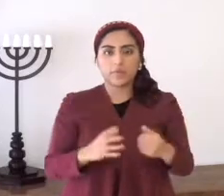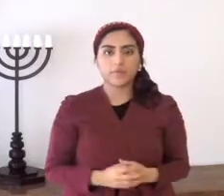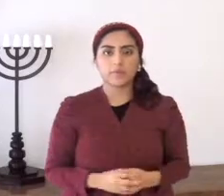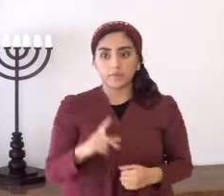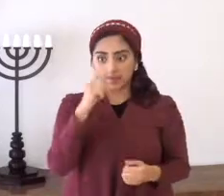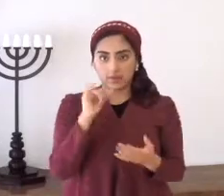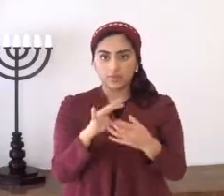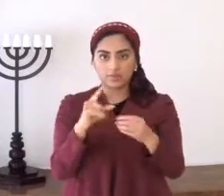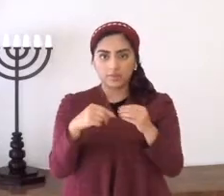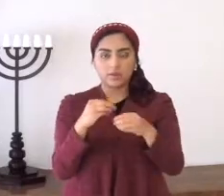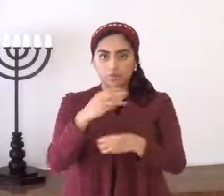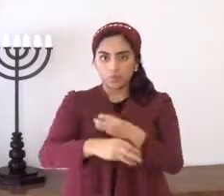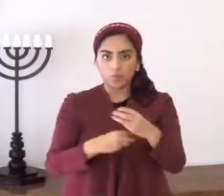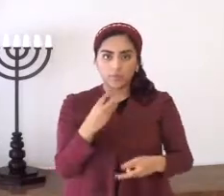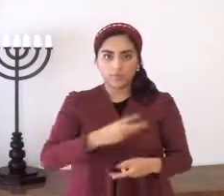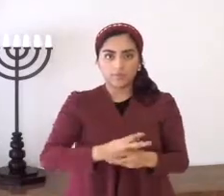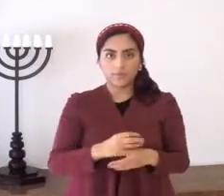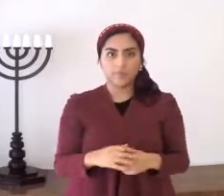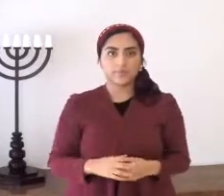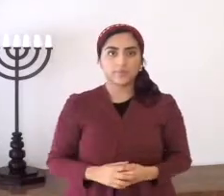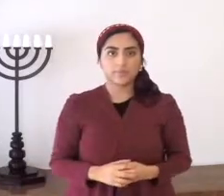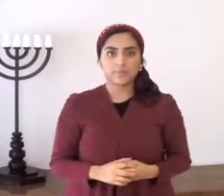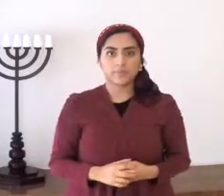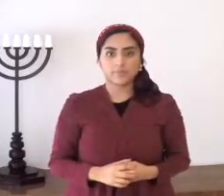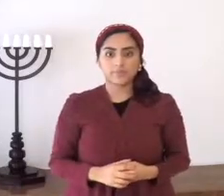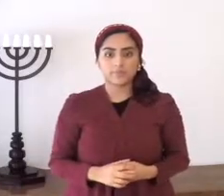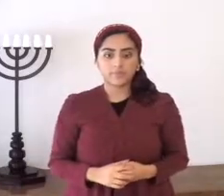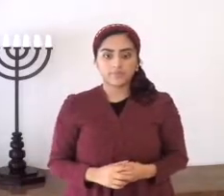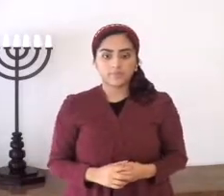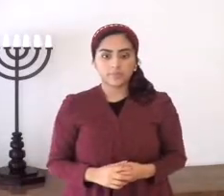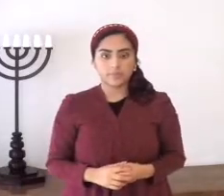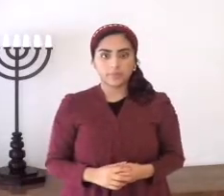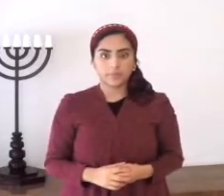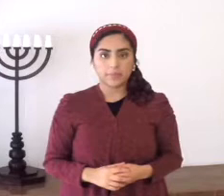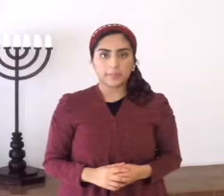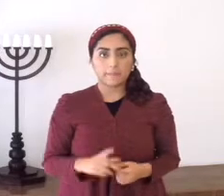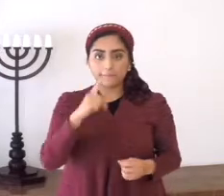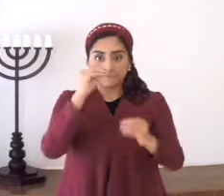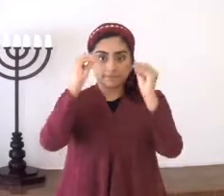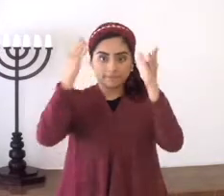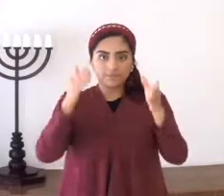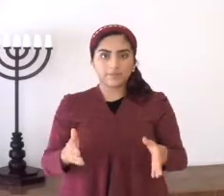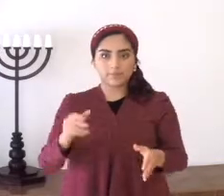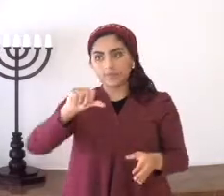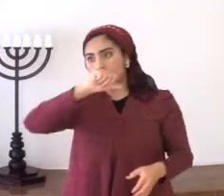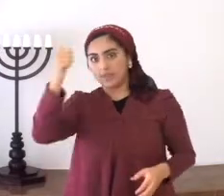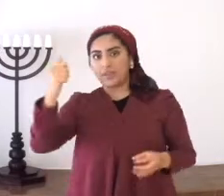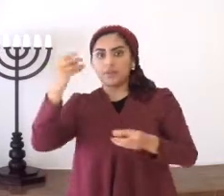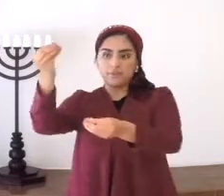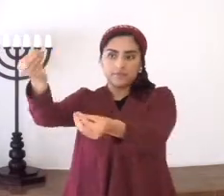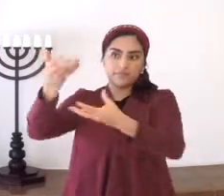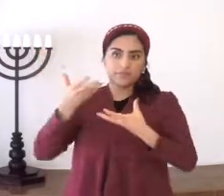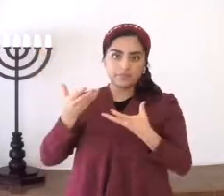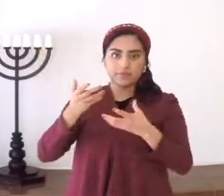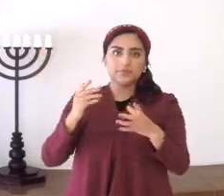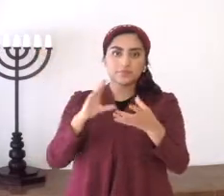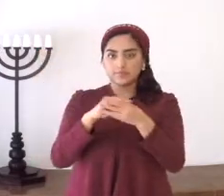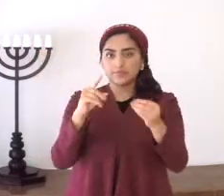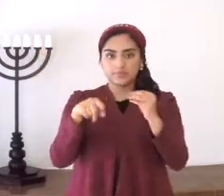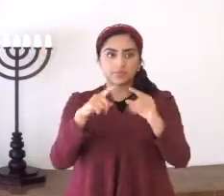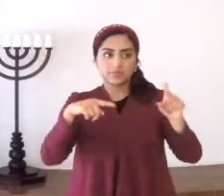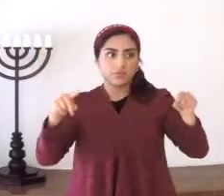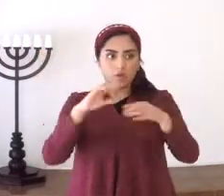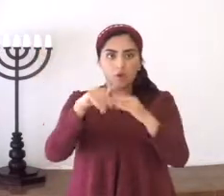Entonces, vamos, ¿de qué estamos hablando? Porque esto es mundial. Me van dando el reporte los ruanim, los pastores,